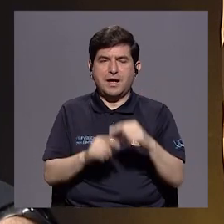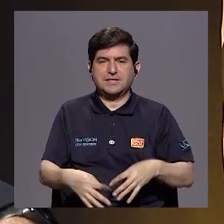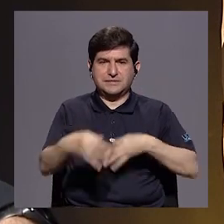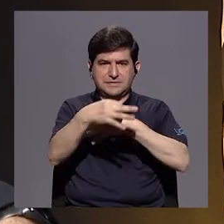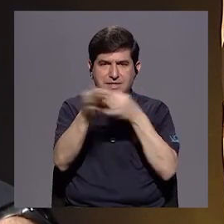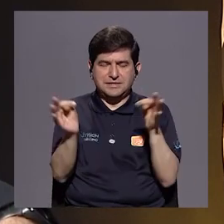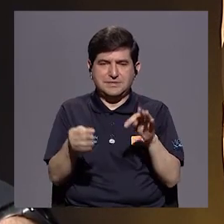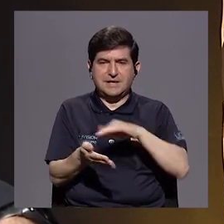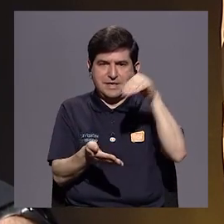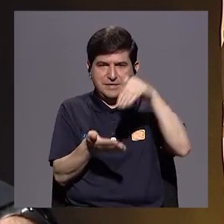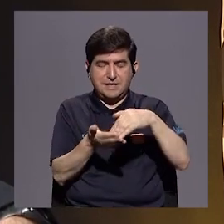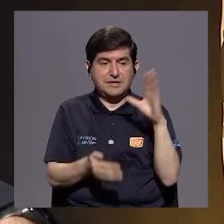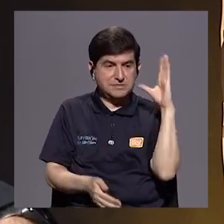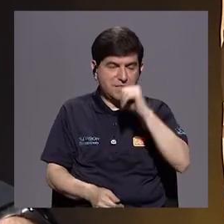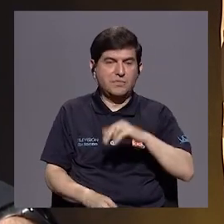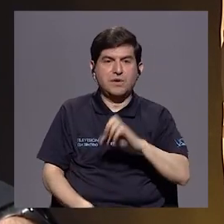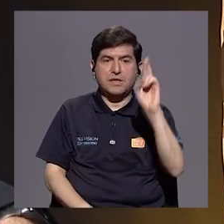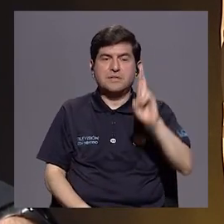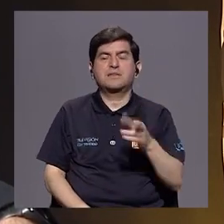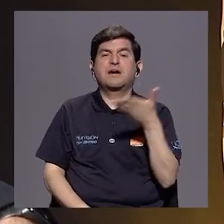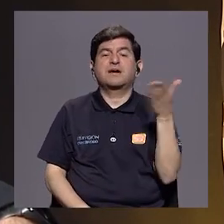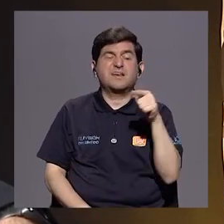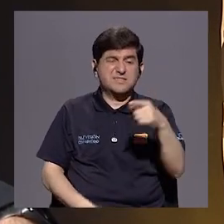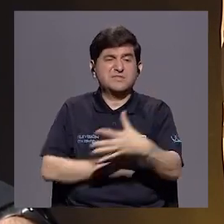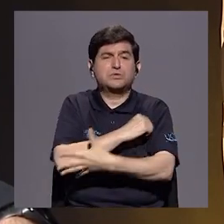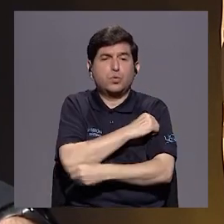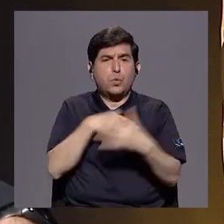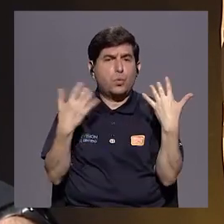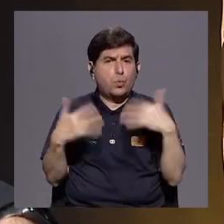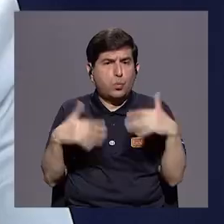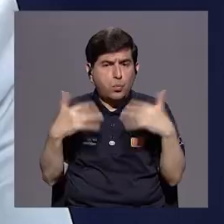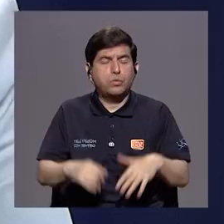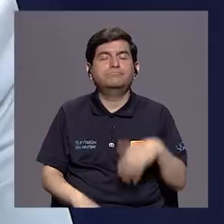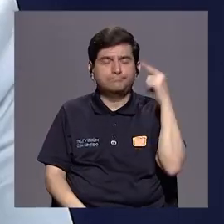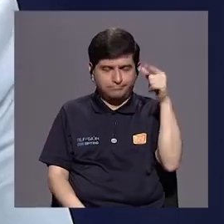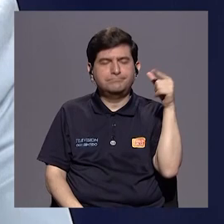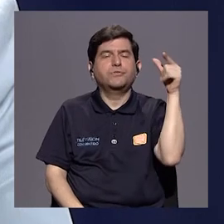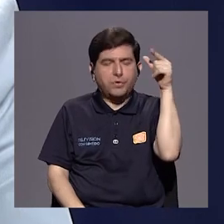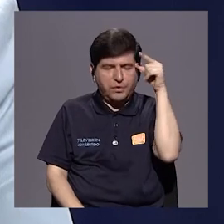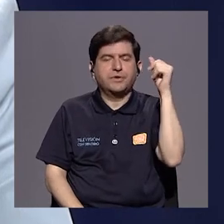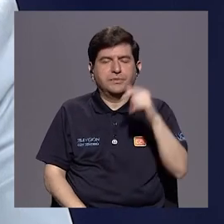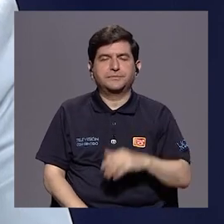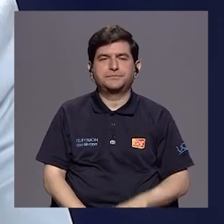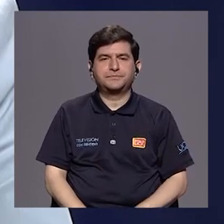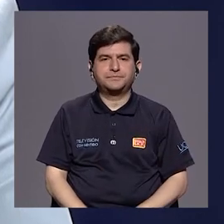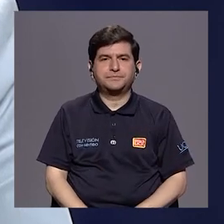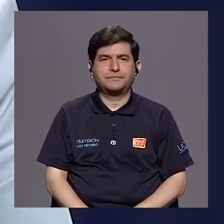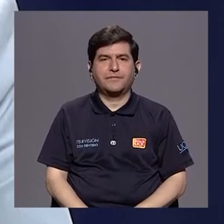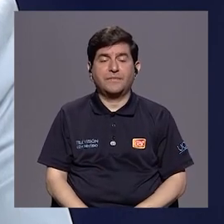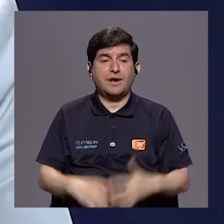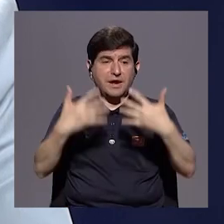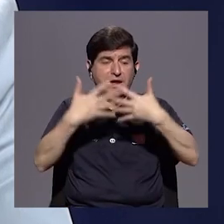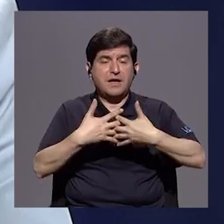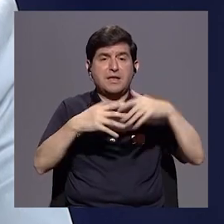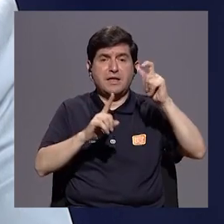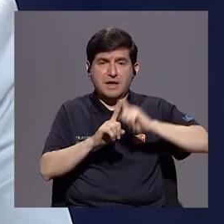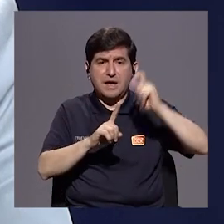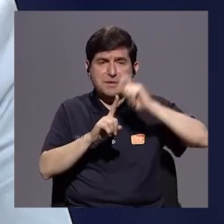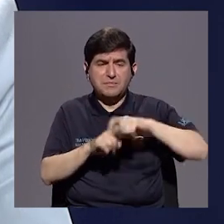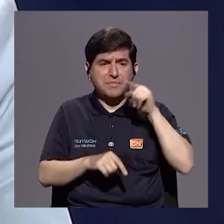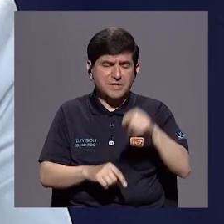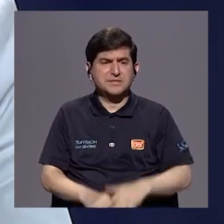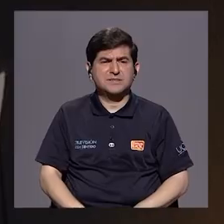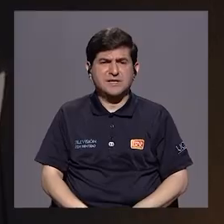se dará cuenta que es costa rica cuenta que desde ahí por supuesto estamos las bananeras están dejando